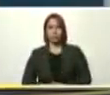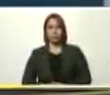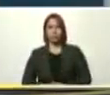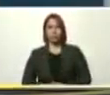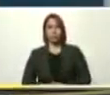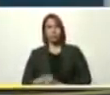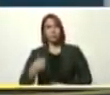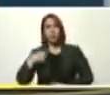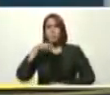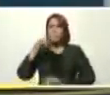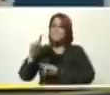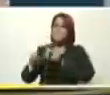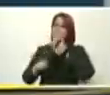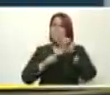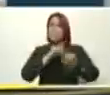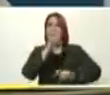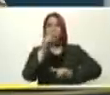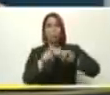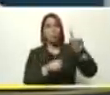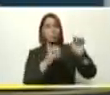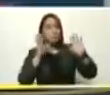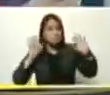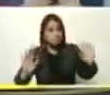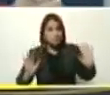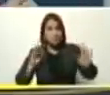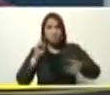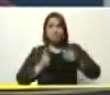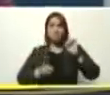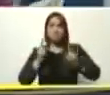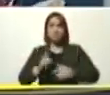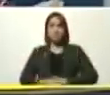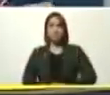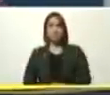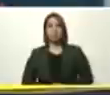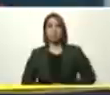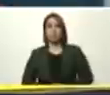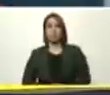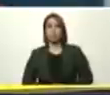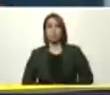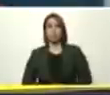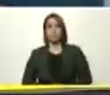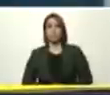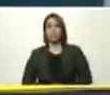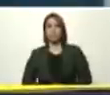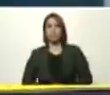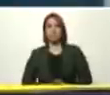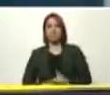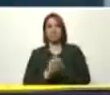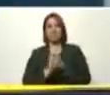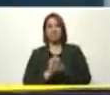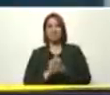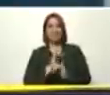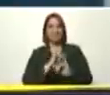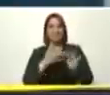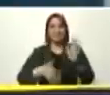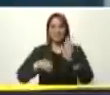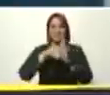Si yo le preguntara aquí a alguno de los compañeros ya